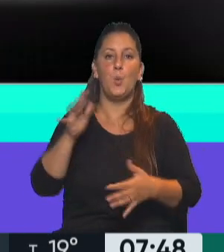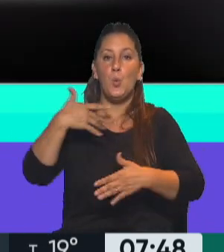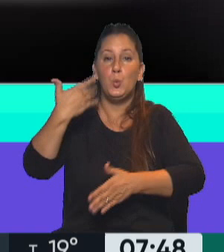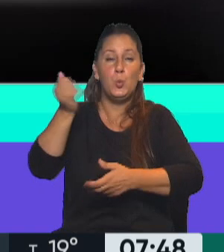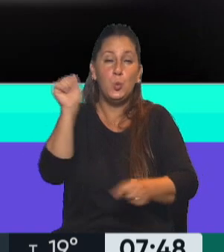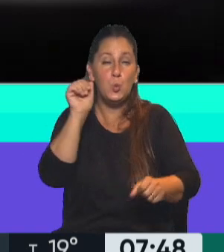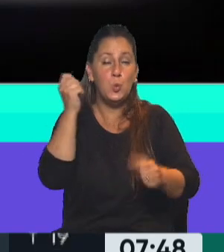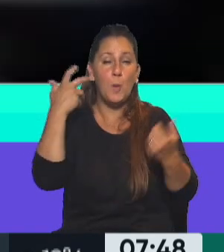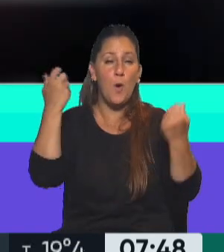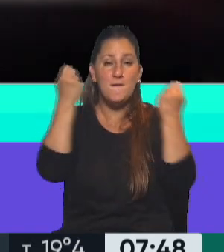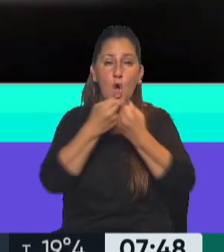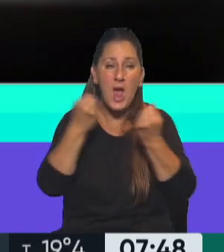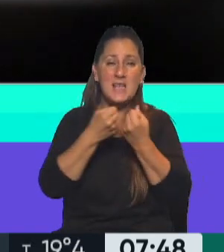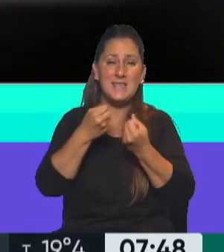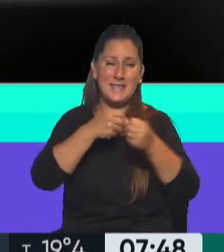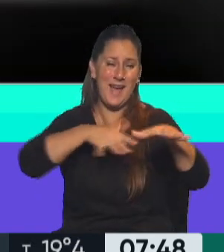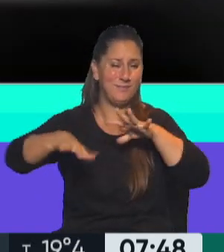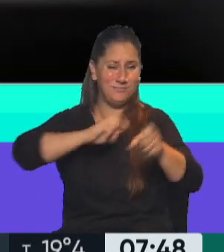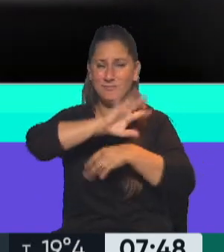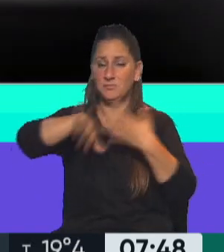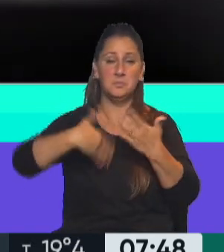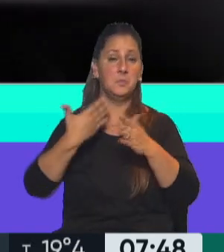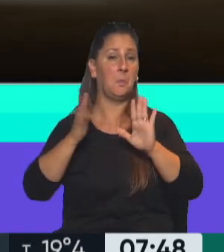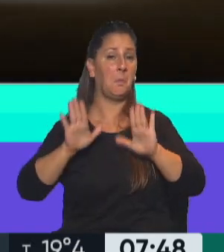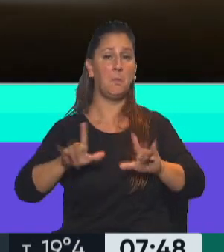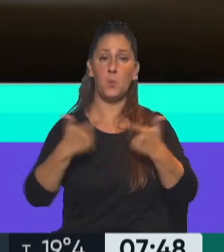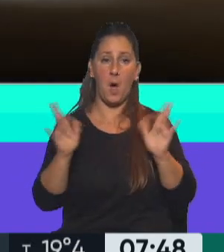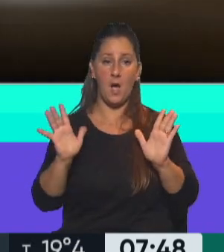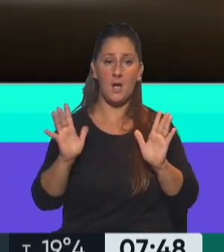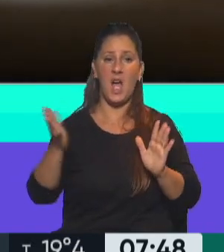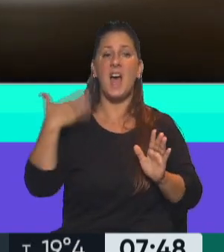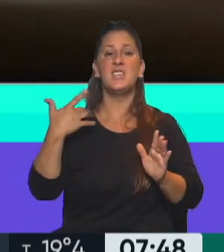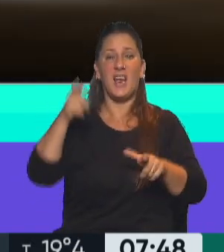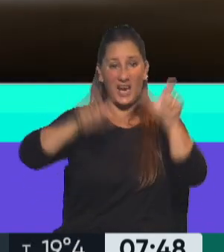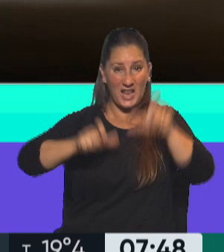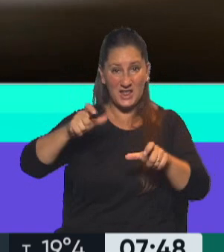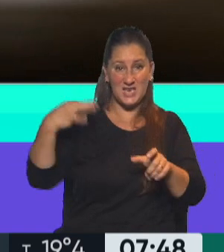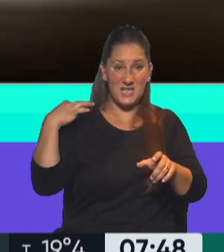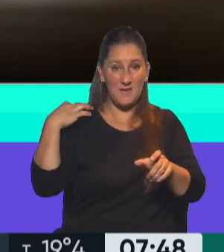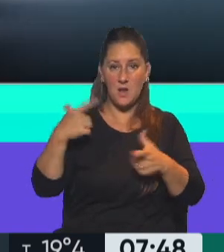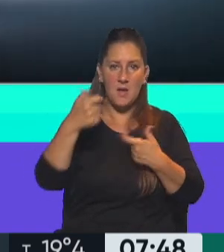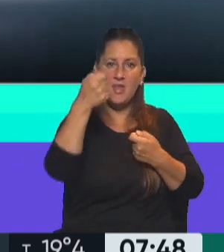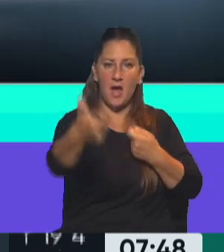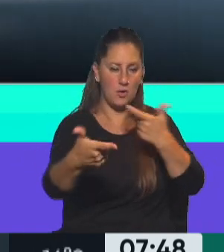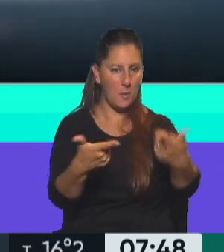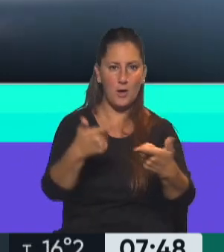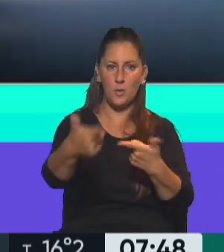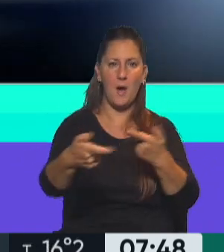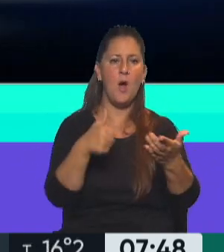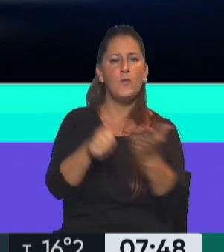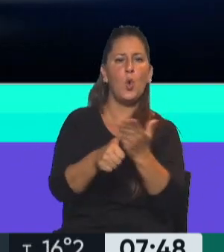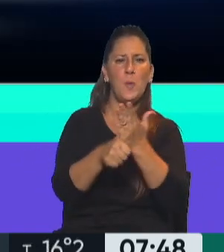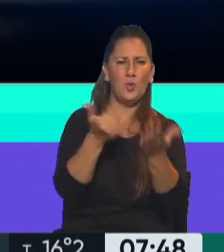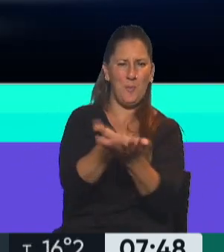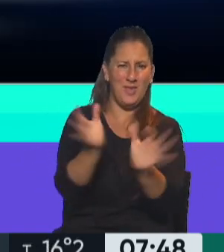violencia. Él ayer y anteayer repartió miles de armas entre civiles, armando civiles, sin pedir el documento,